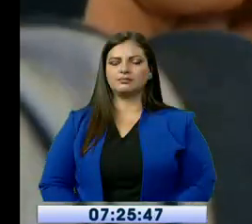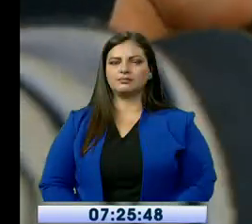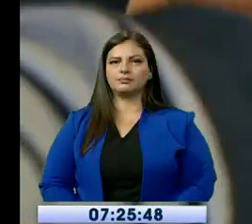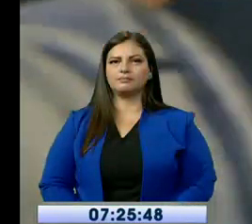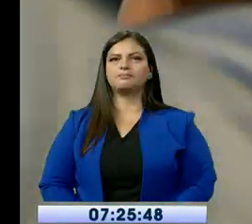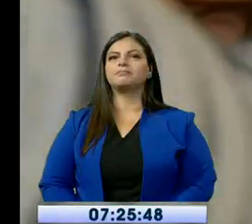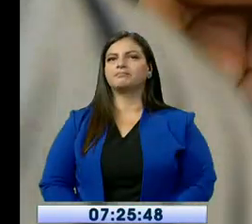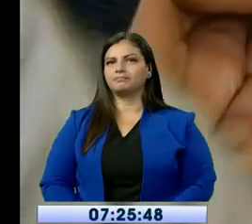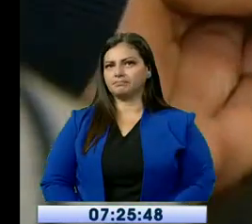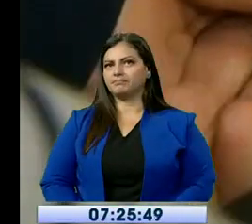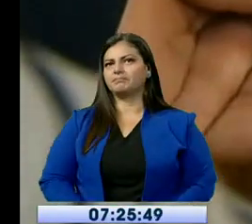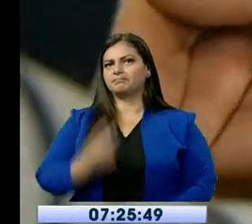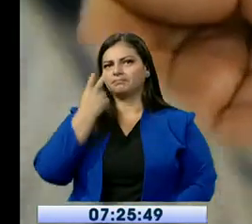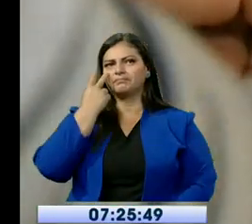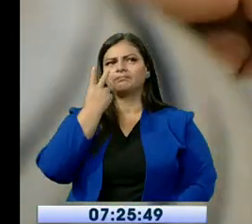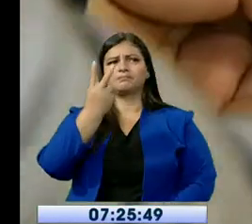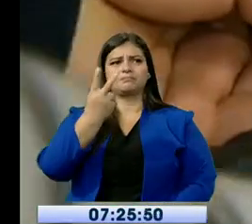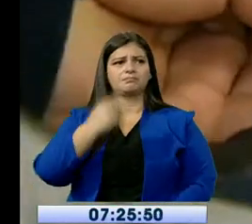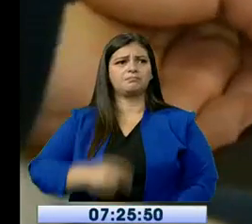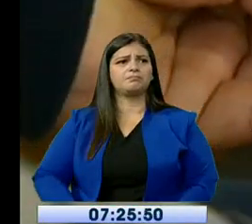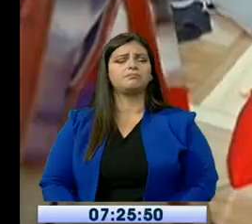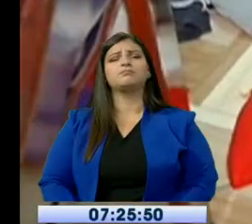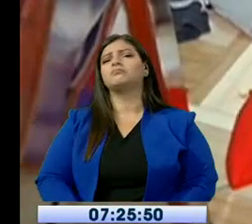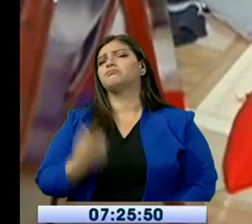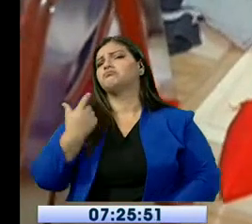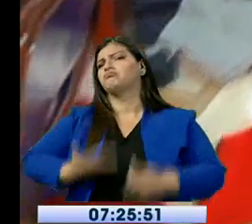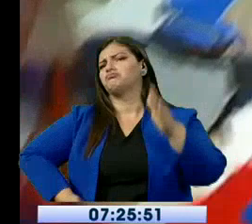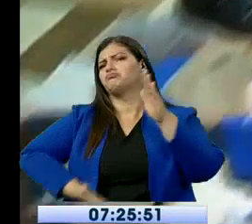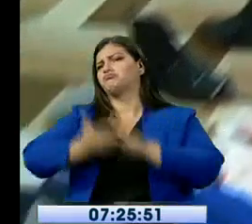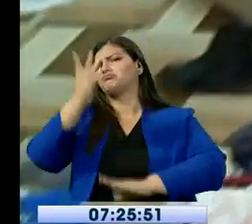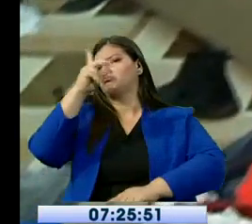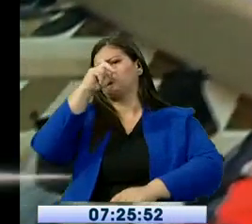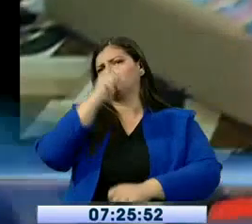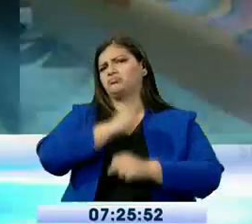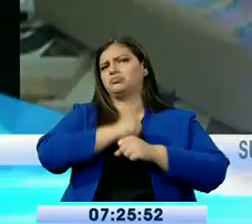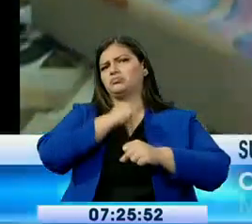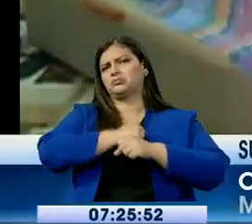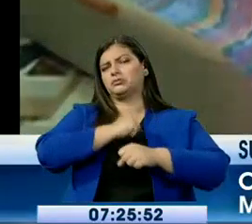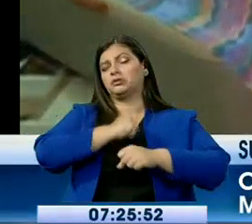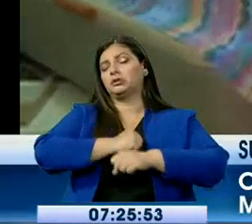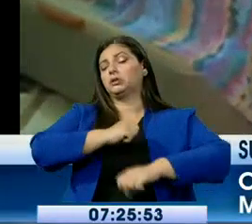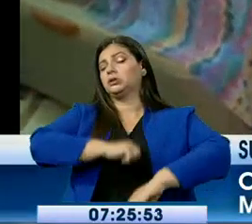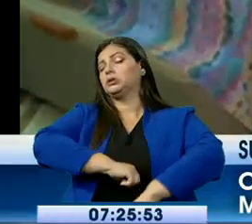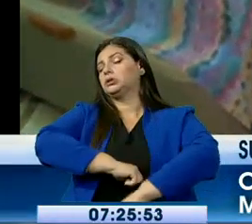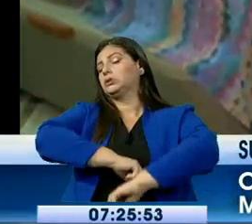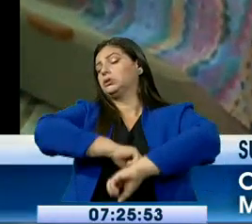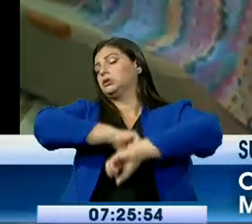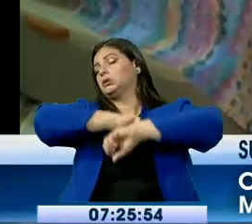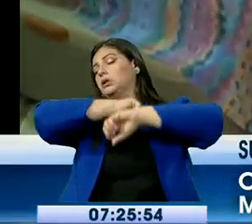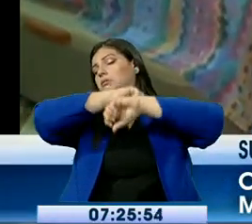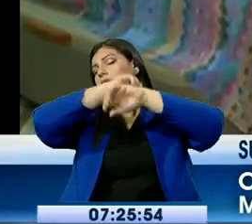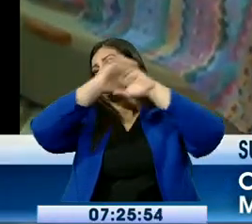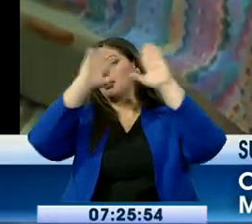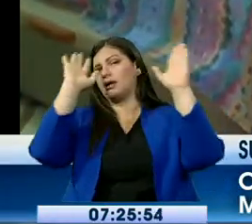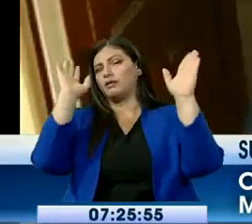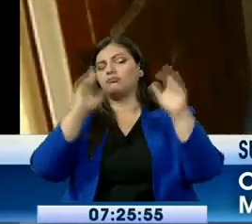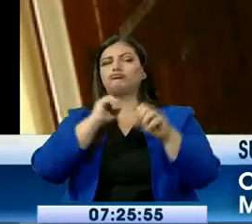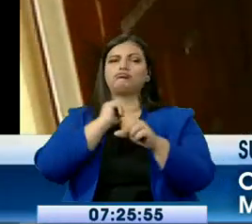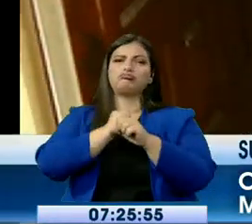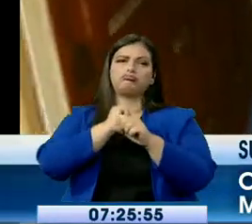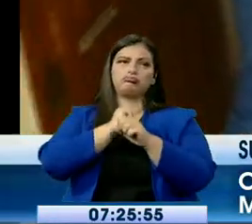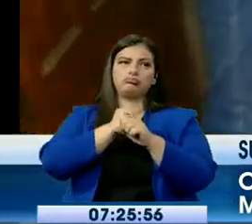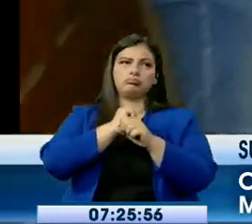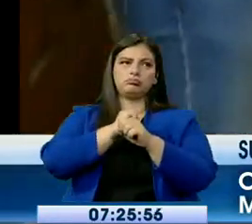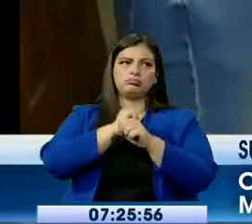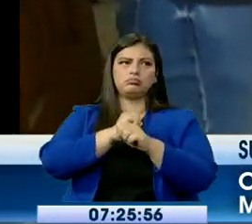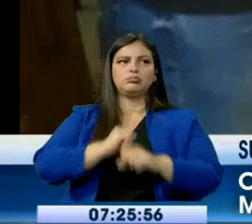Cada mañana debe salir en horas de la madrugada para cumplir con su tarea. Así lo hizo el sábado anterior. Por la tarde,